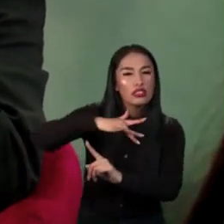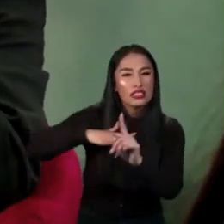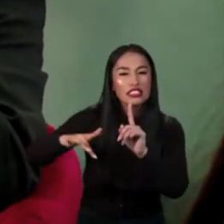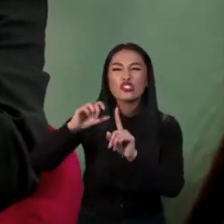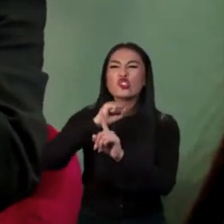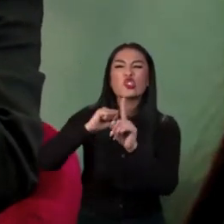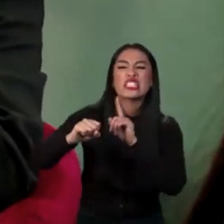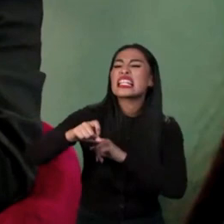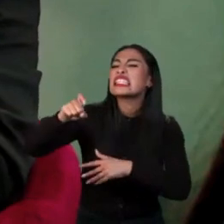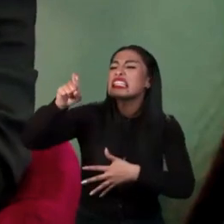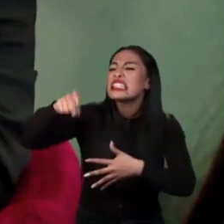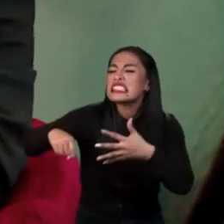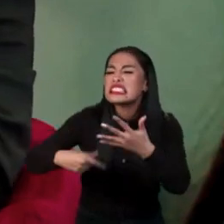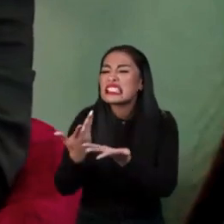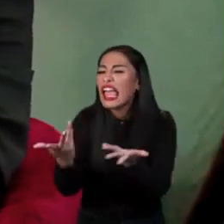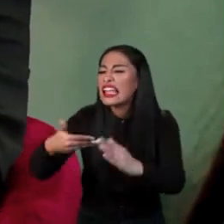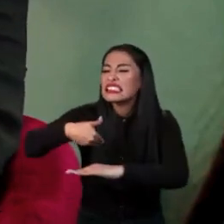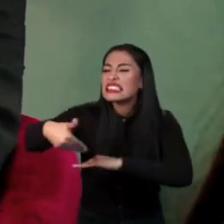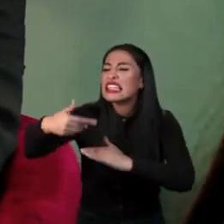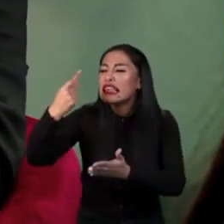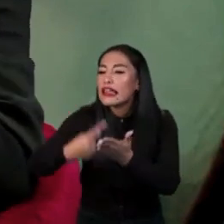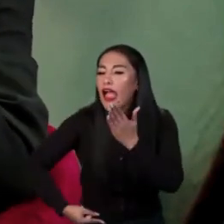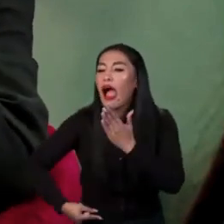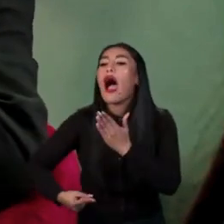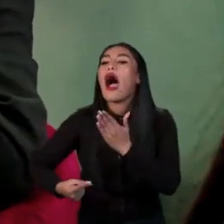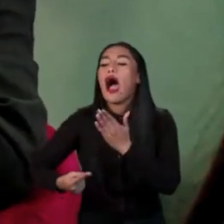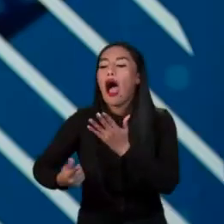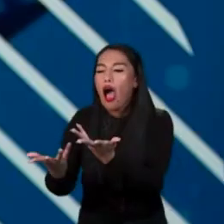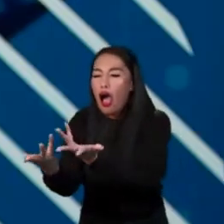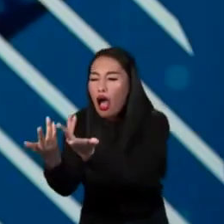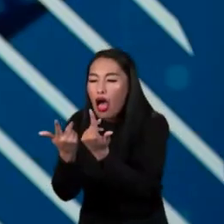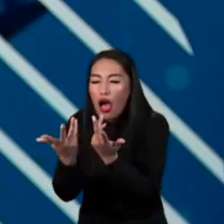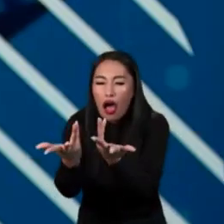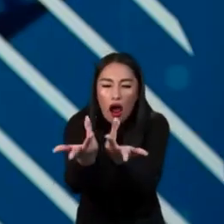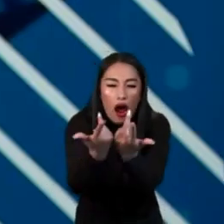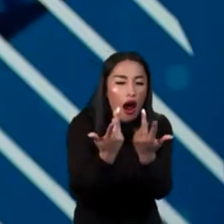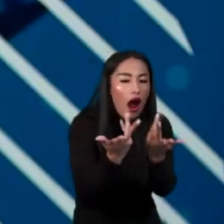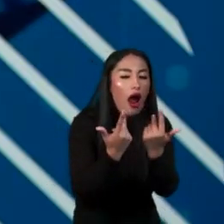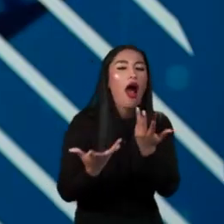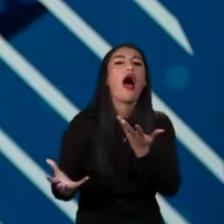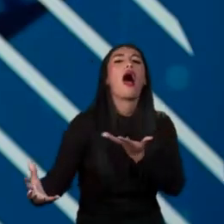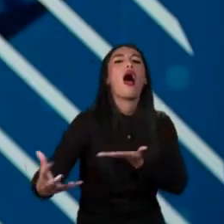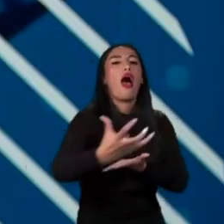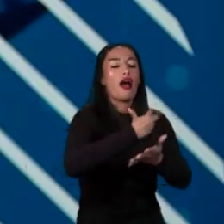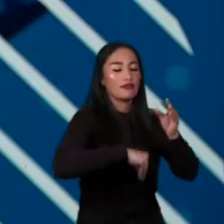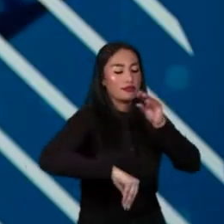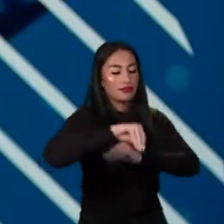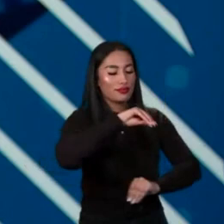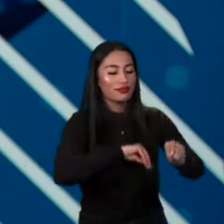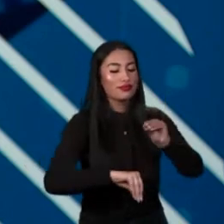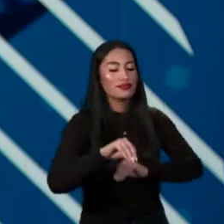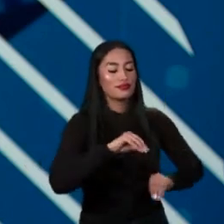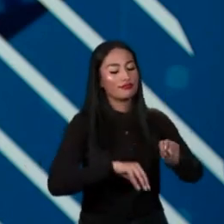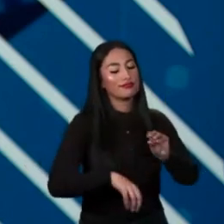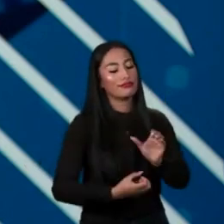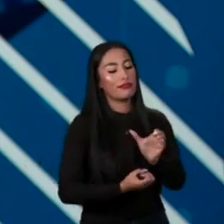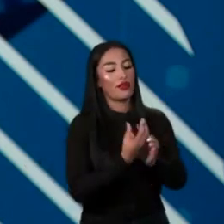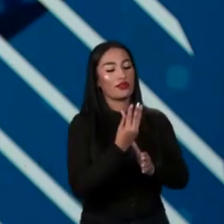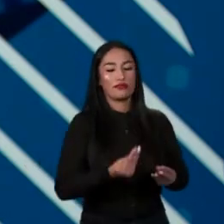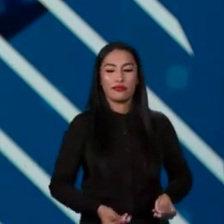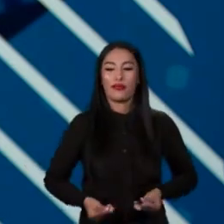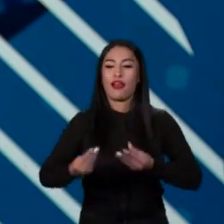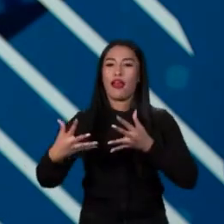sociedad necesita y la gente está pidiendo. Bueno, espectacular. Muchísimas gracias, Vice Luis David.